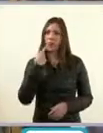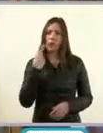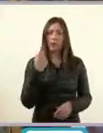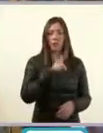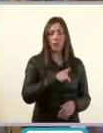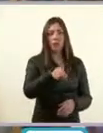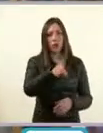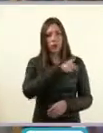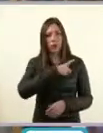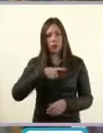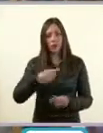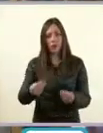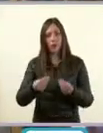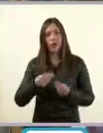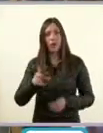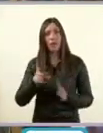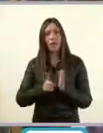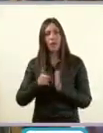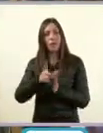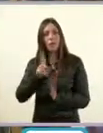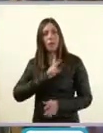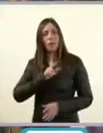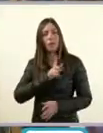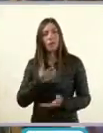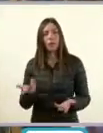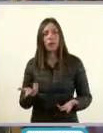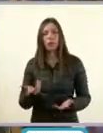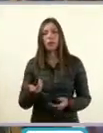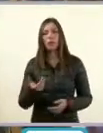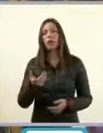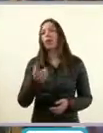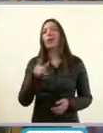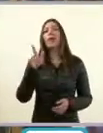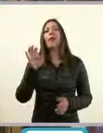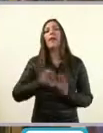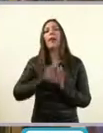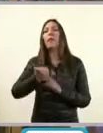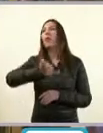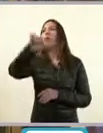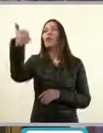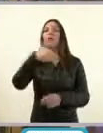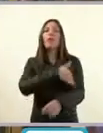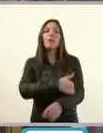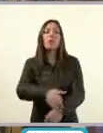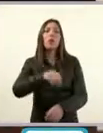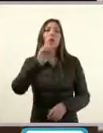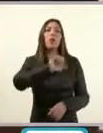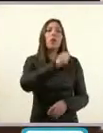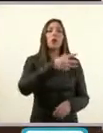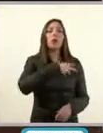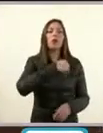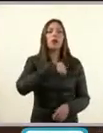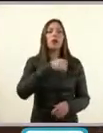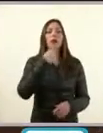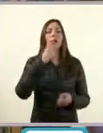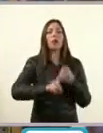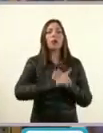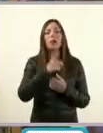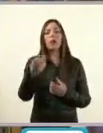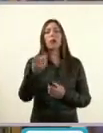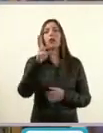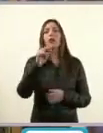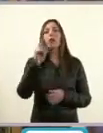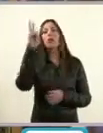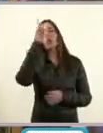vengo a decir que tú me desocupes te vayas. Ajá. Ya no hubo una oposición. Entonces parece un hijo, un familiar, porque sucede. Ya no fue pacífica la posesión.